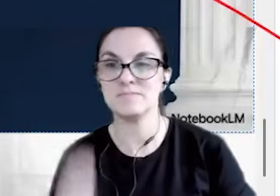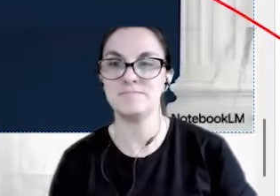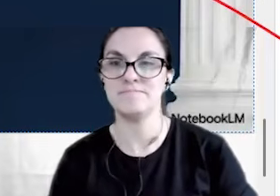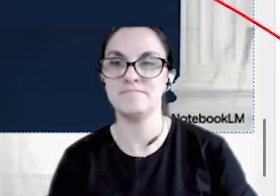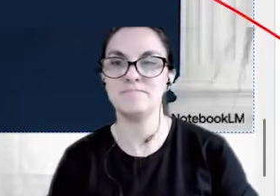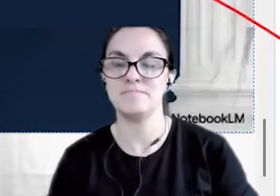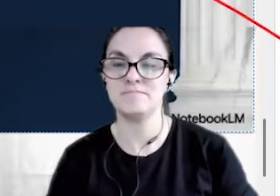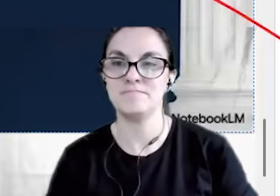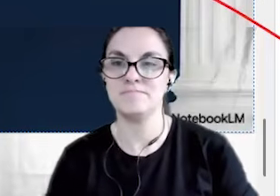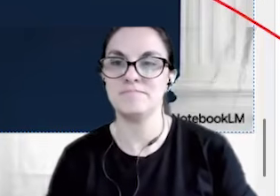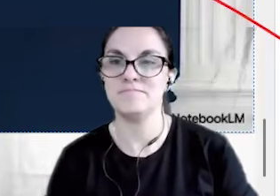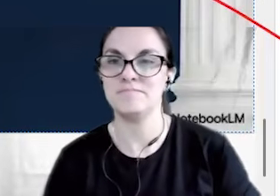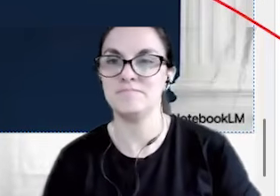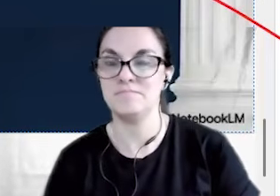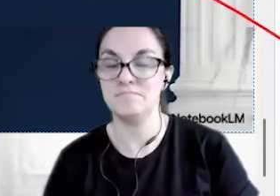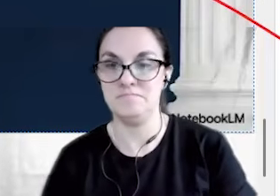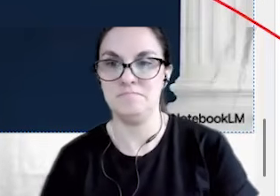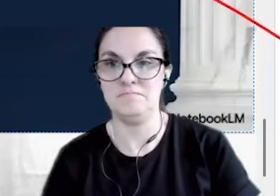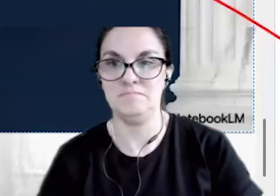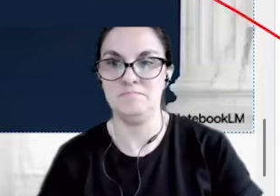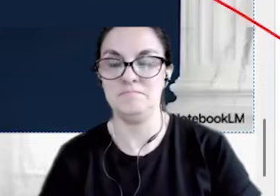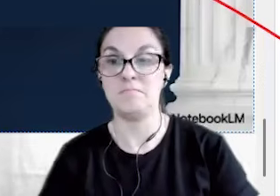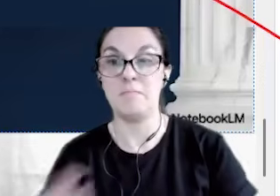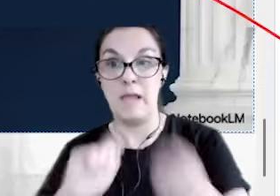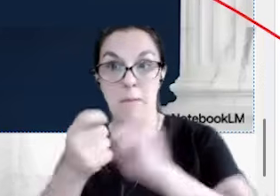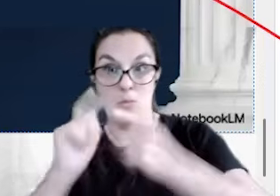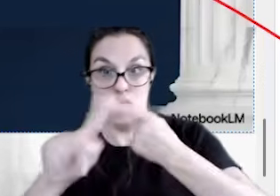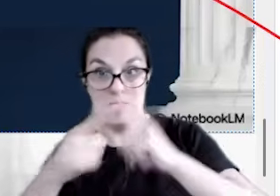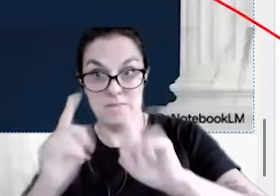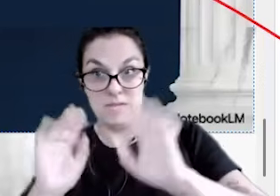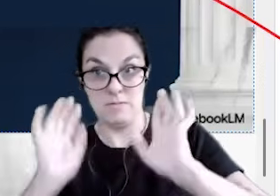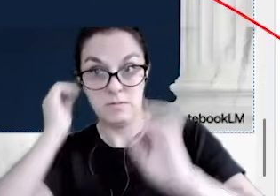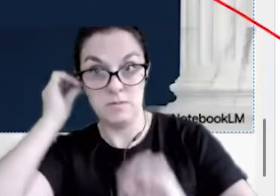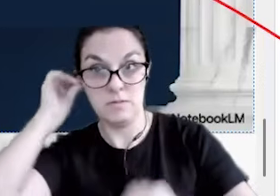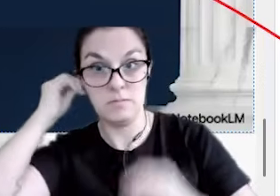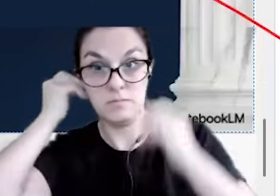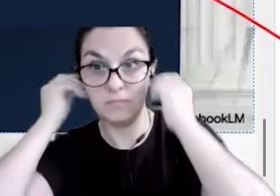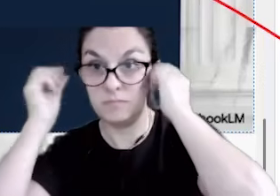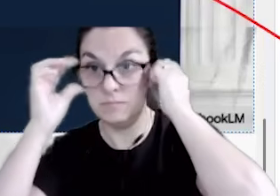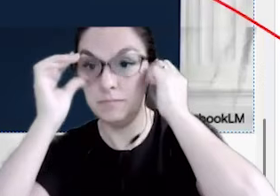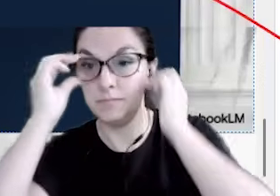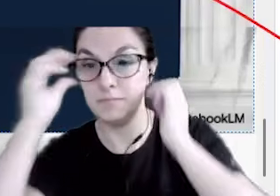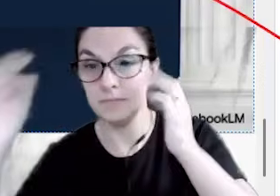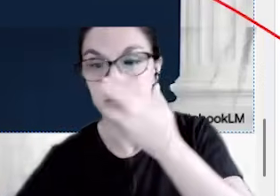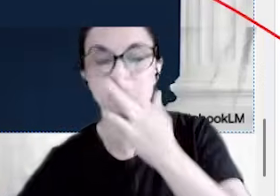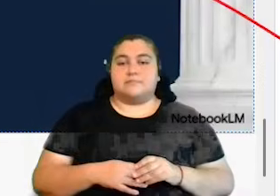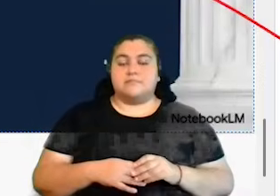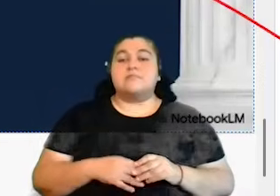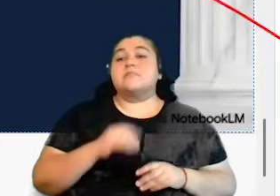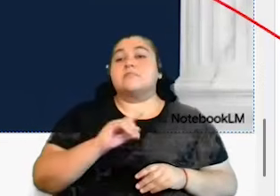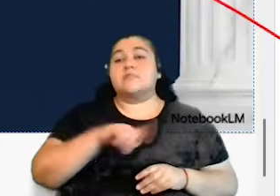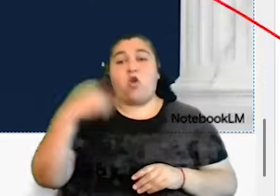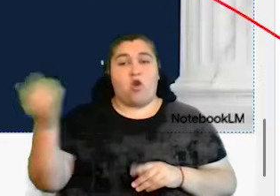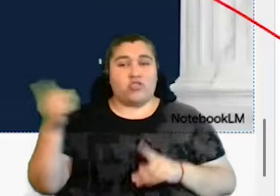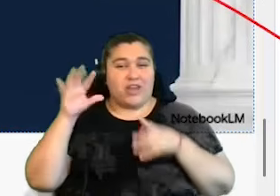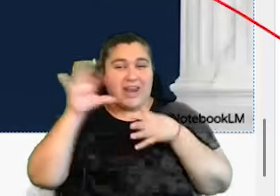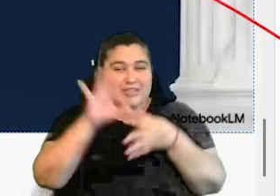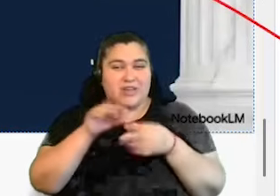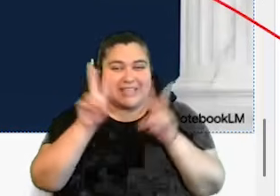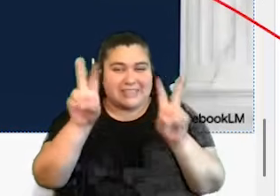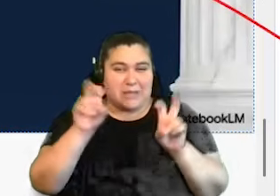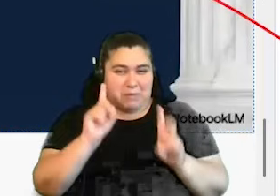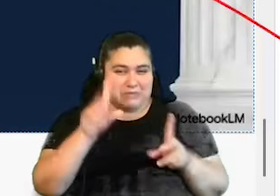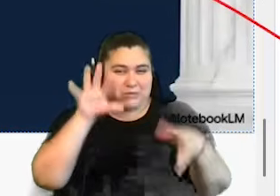Había otra de las preguntas, Rocío, ¿no? Que también estaba del régimen Sí, otra que simplificado. está relacionada, sí, dice, sobre el mismo tema, se supone